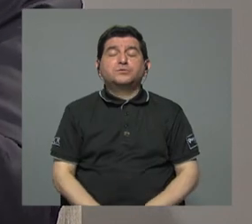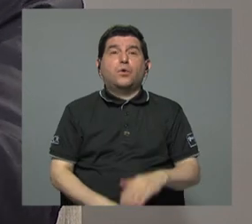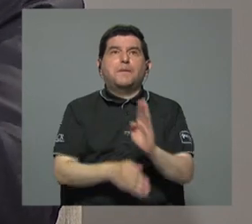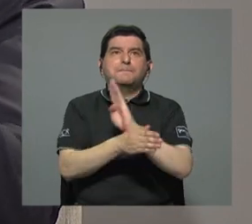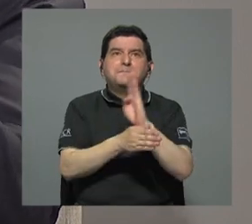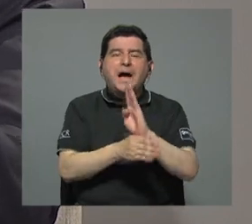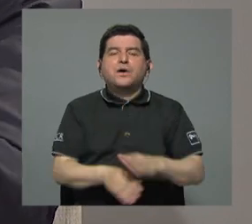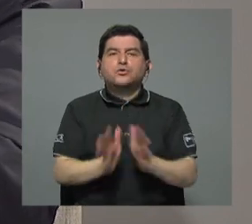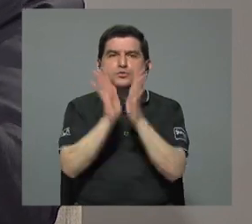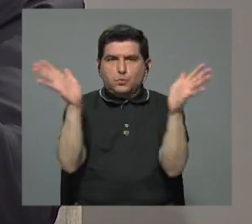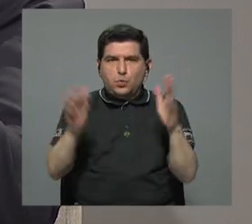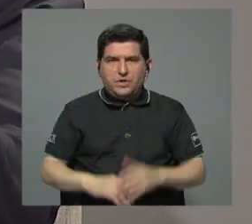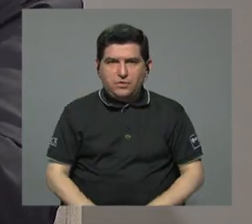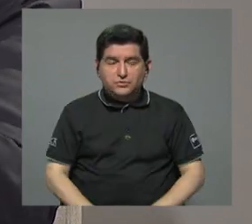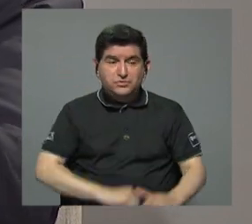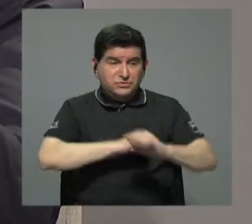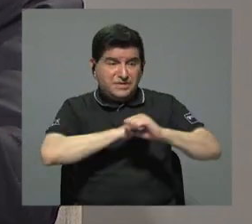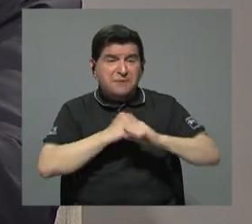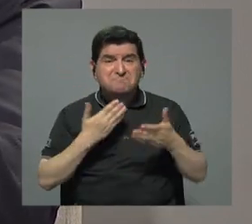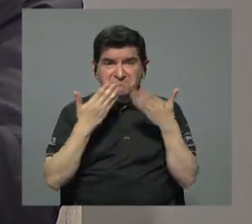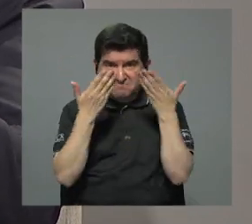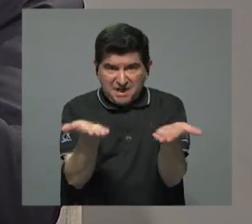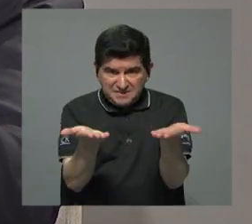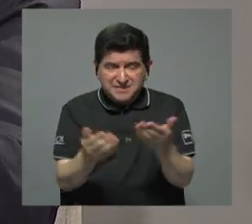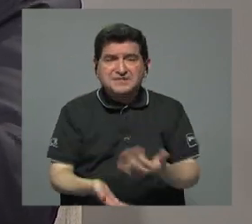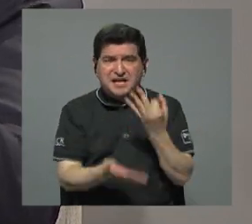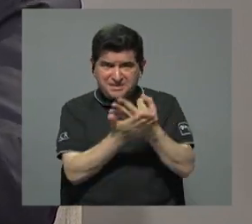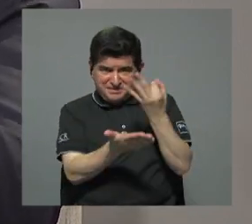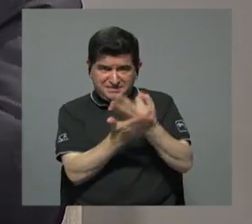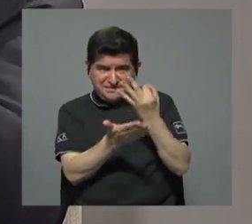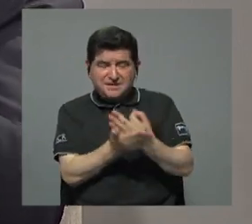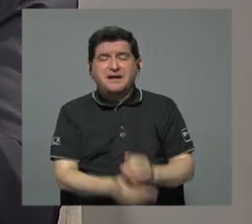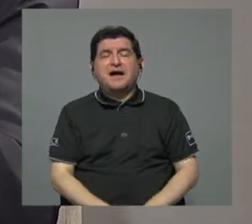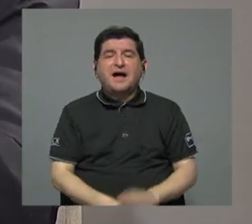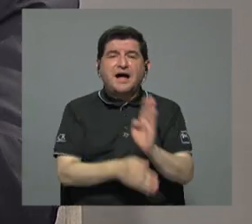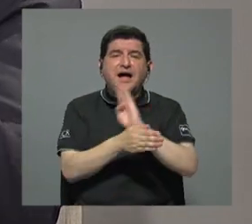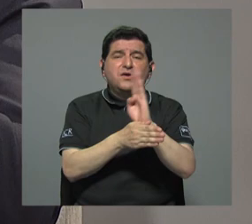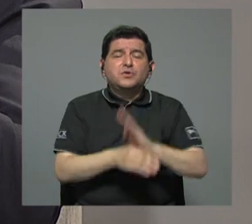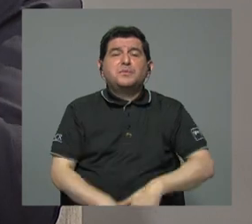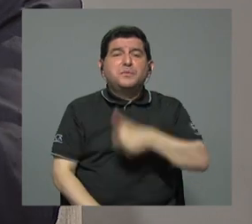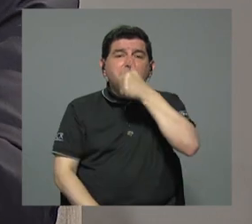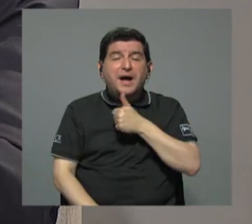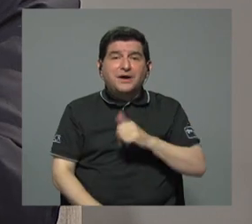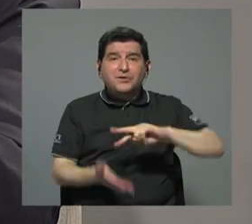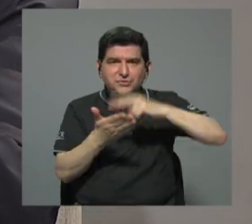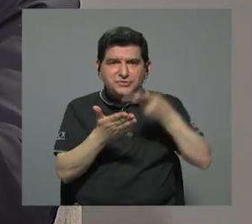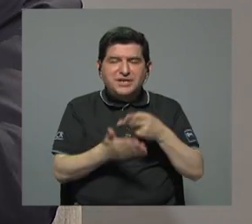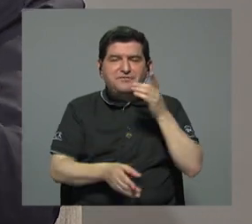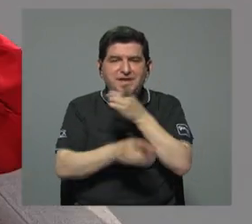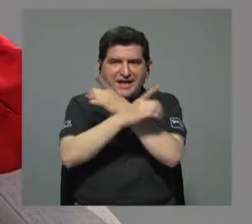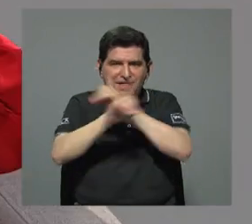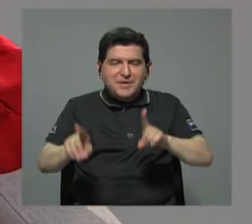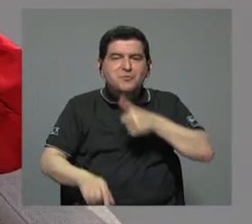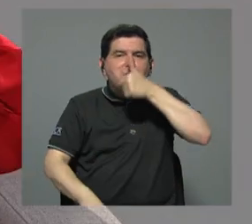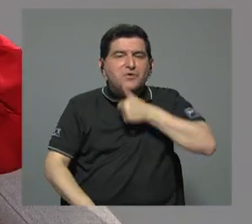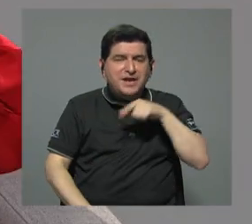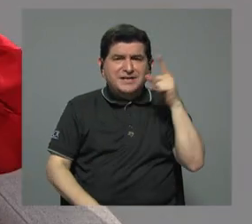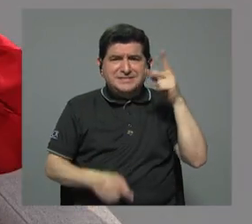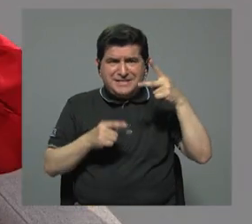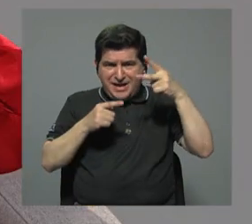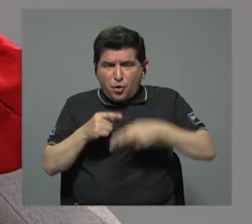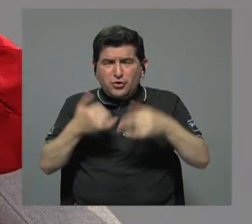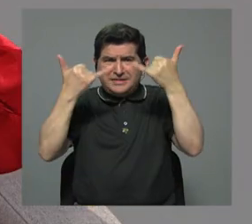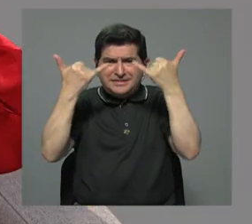al entregarle las campañas electorales y el financiamiento de la banca privada estamos privatizando la democracia eso hay que cortarlo y